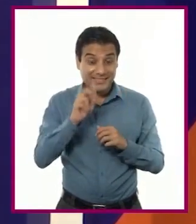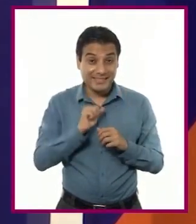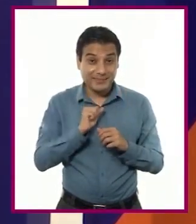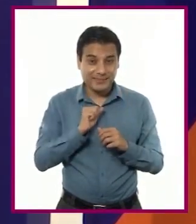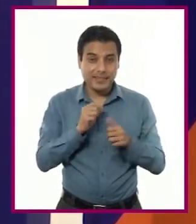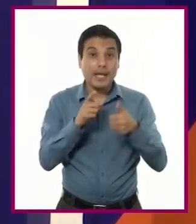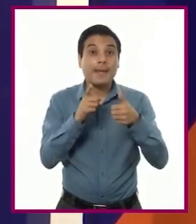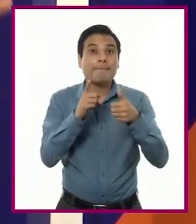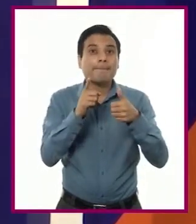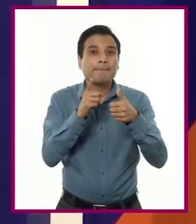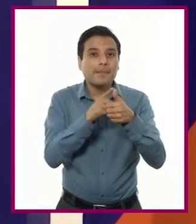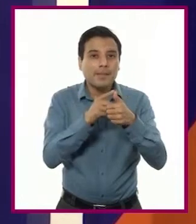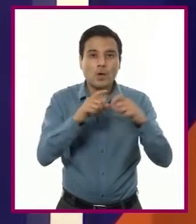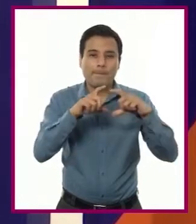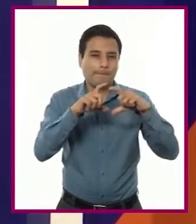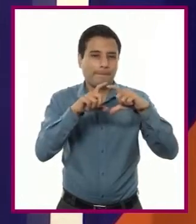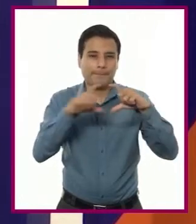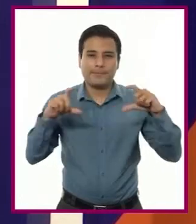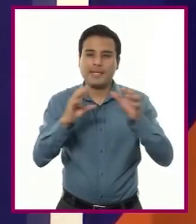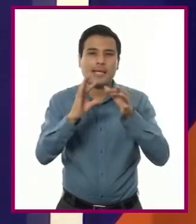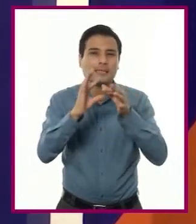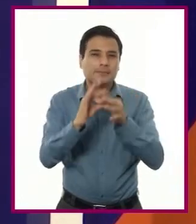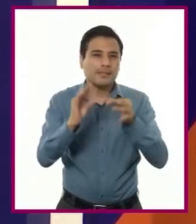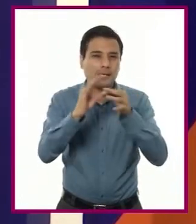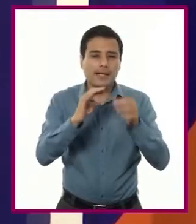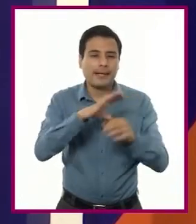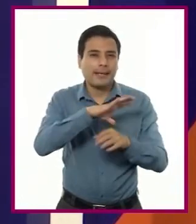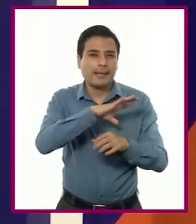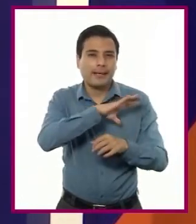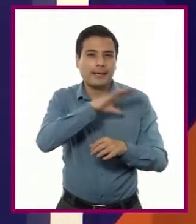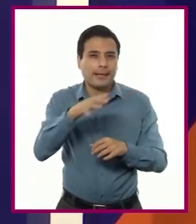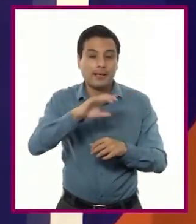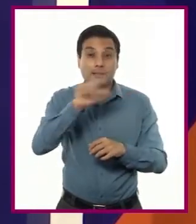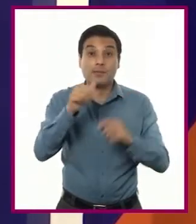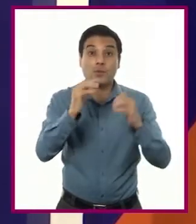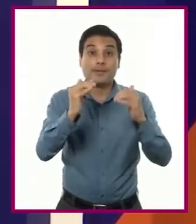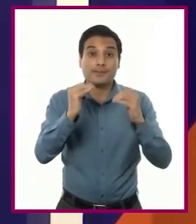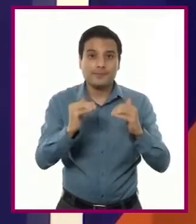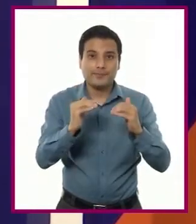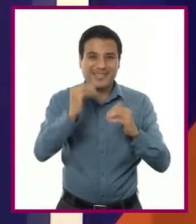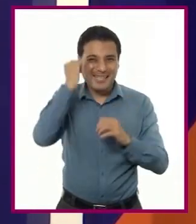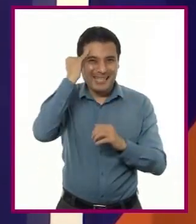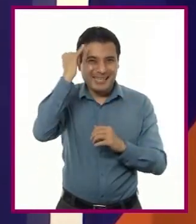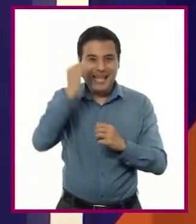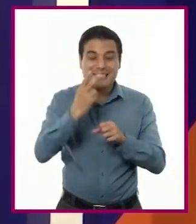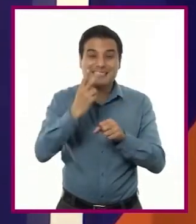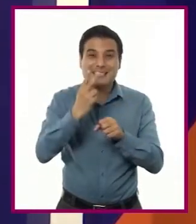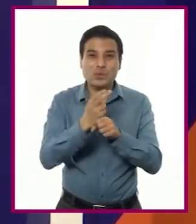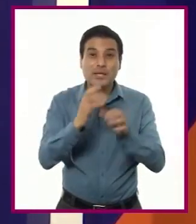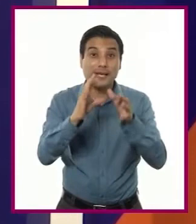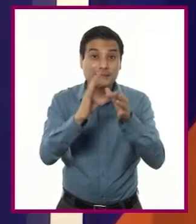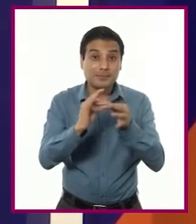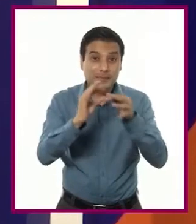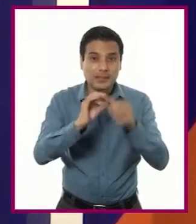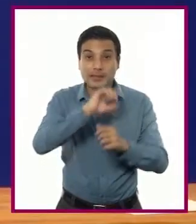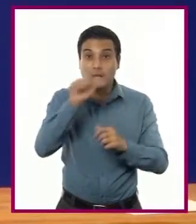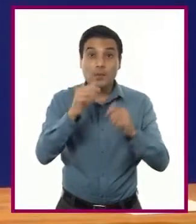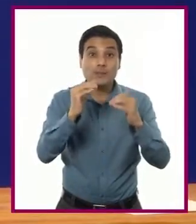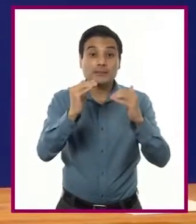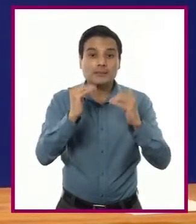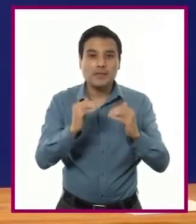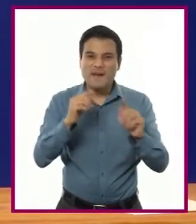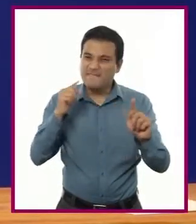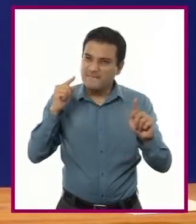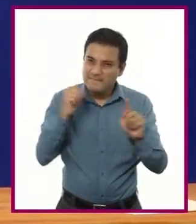primero mostró el panorama general, después una idea secundaria y luego hace una precisión.